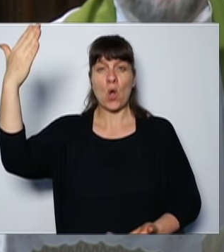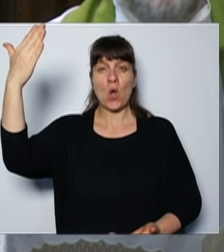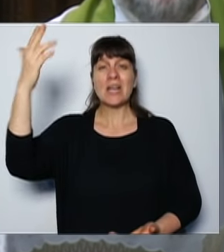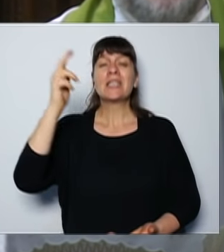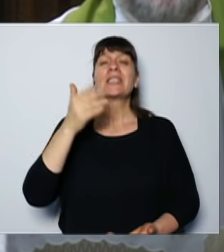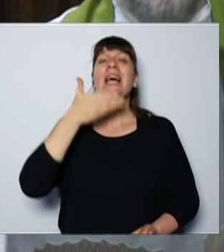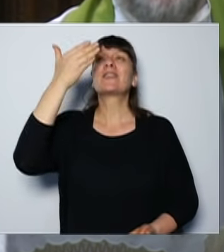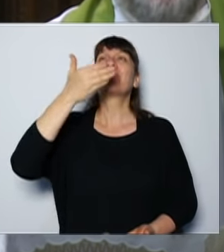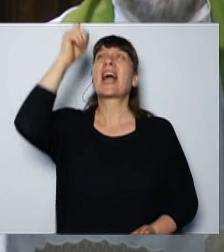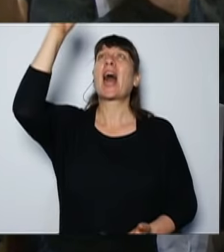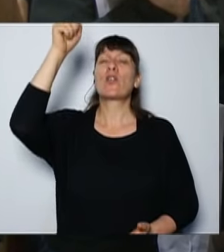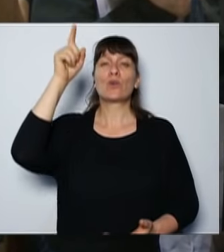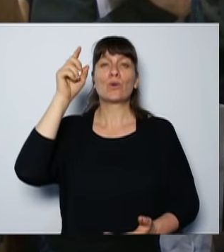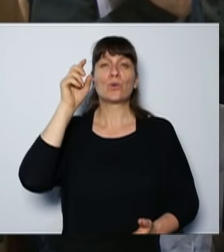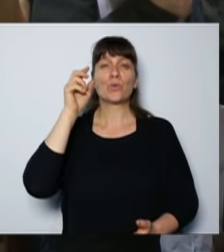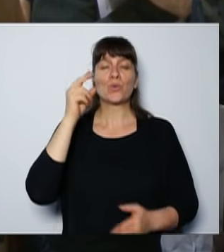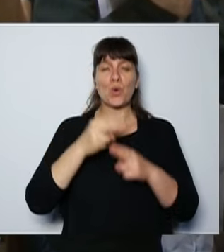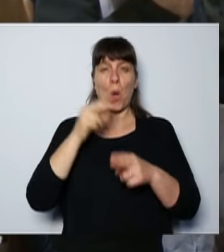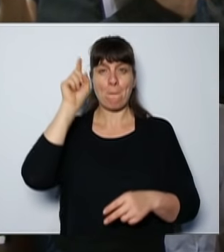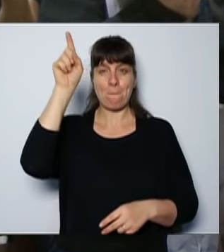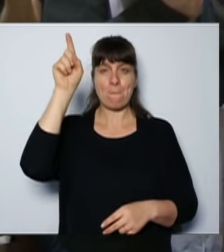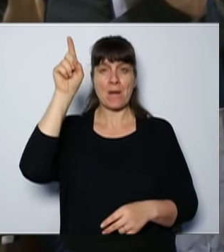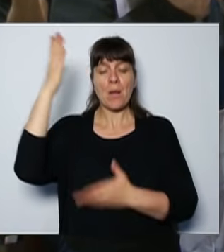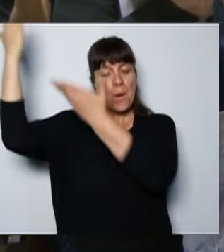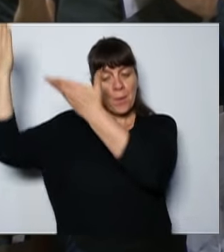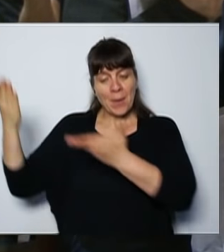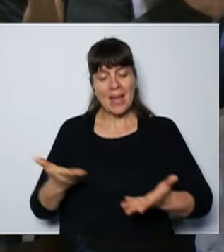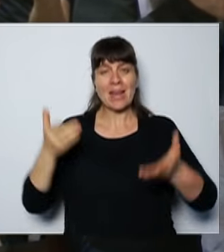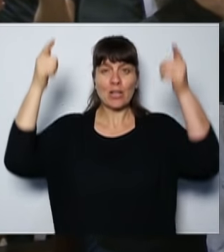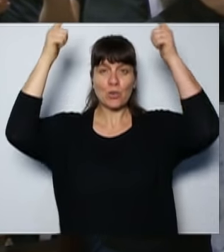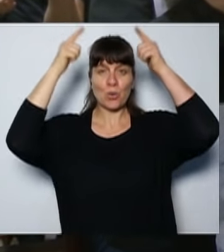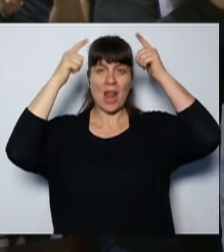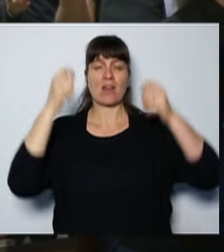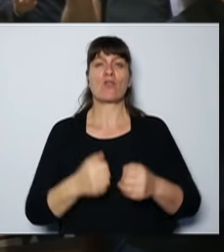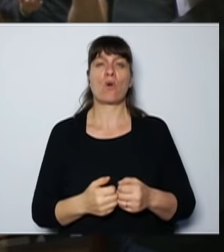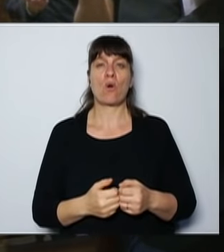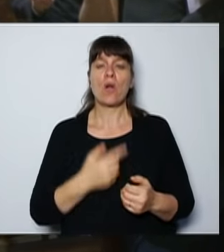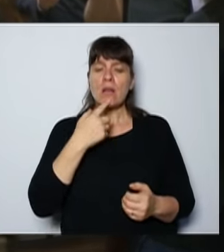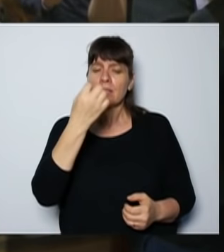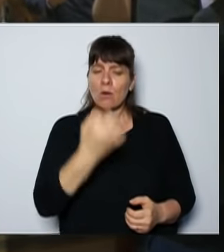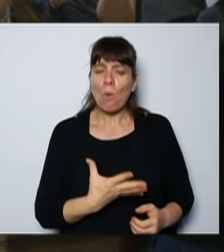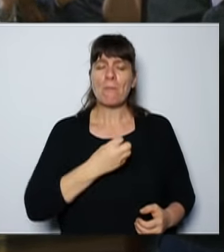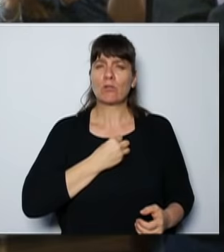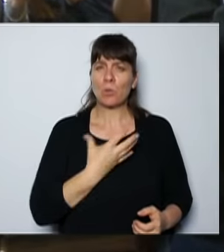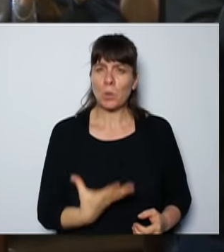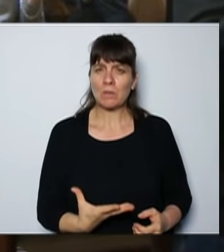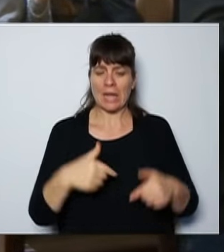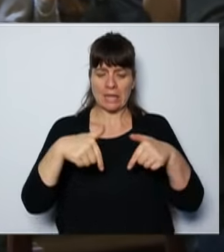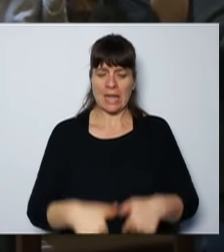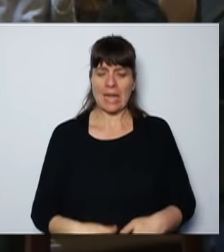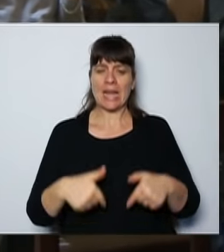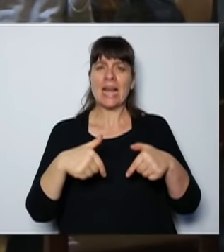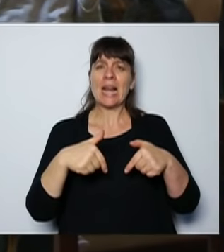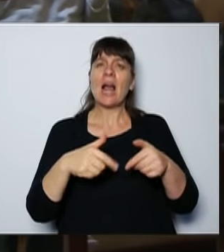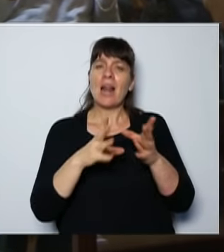cielo, santificado sea tu nombre. Venga a nosotros tu reino. Hágase tu